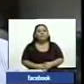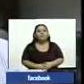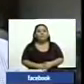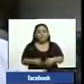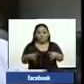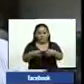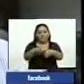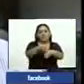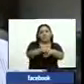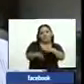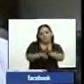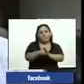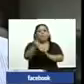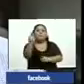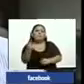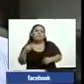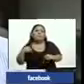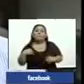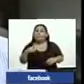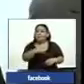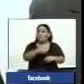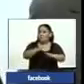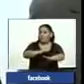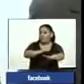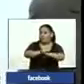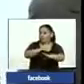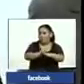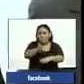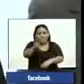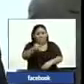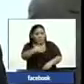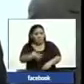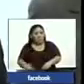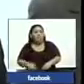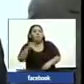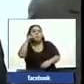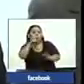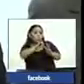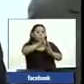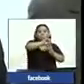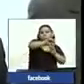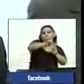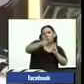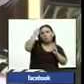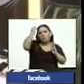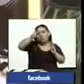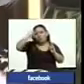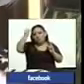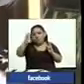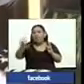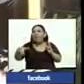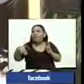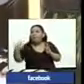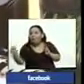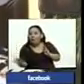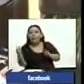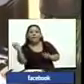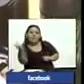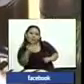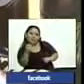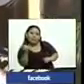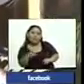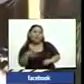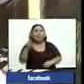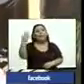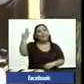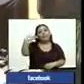Diputados, el ministro de la Defensa y el propio vicepresidente de la República respondieron a las acusaciones que desde Nicaragua hizo el expresidente Mauricio